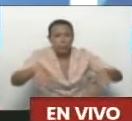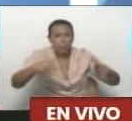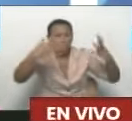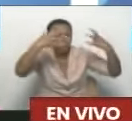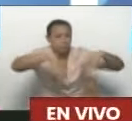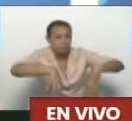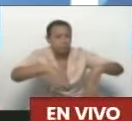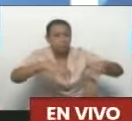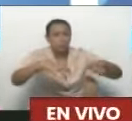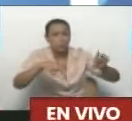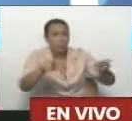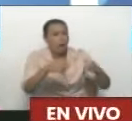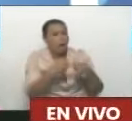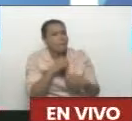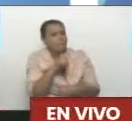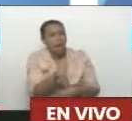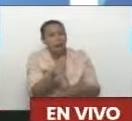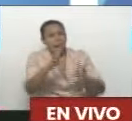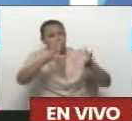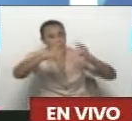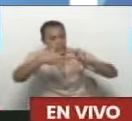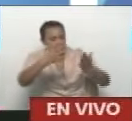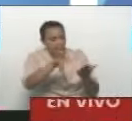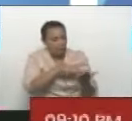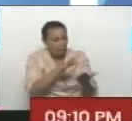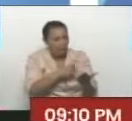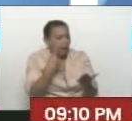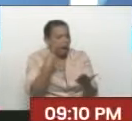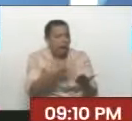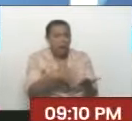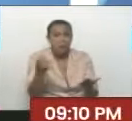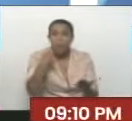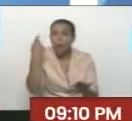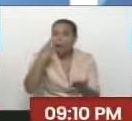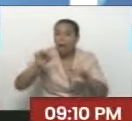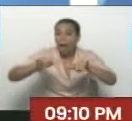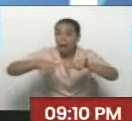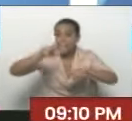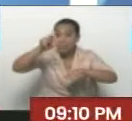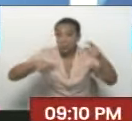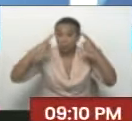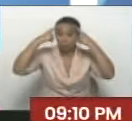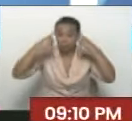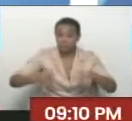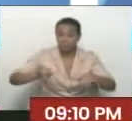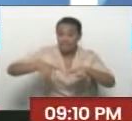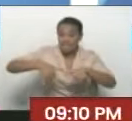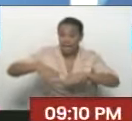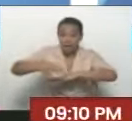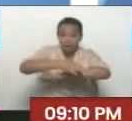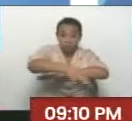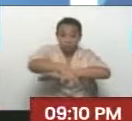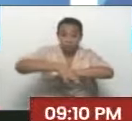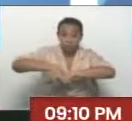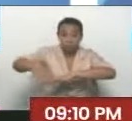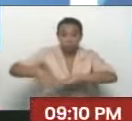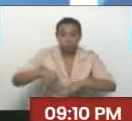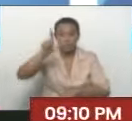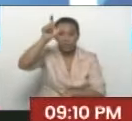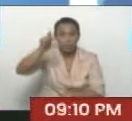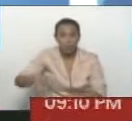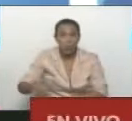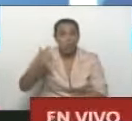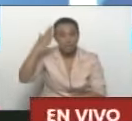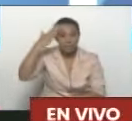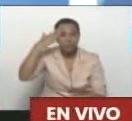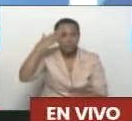ruina? Eso era una ruina. Y empezamos, mira, buscamos los arquitectos, los ingenieros. Hay gente valiosísima en